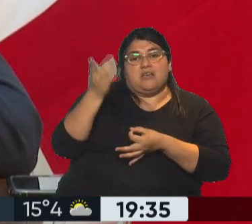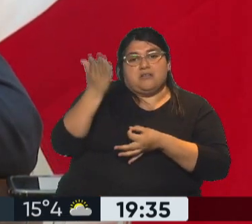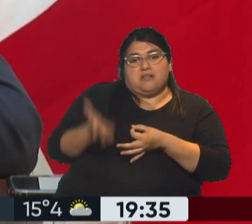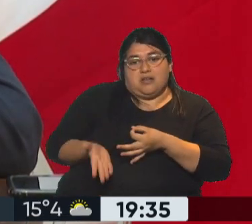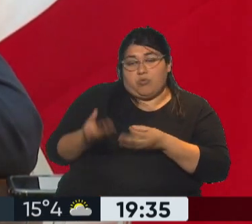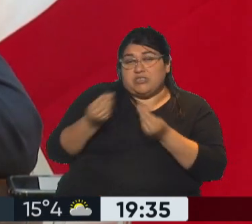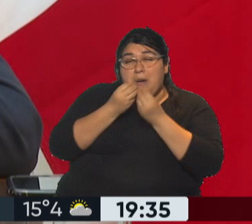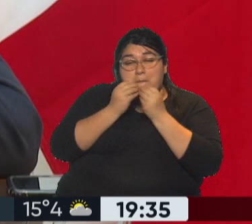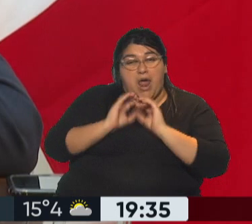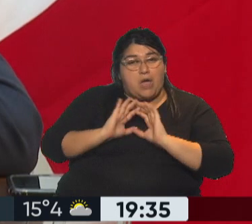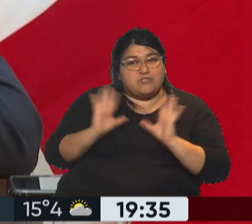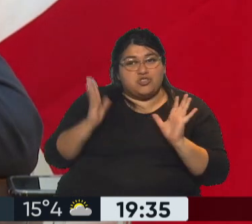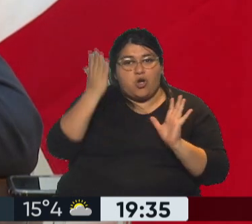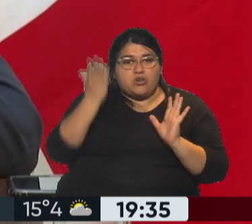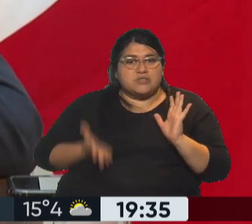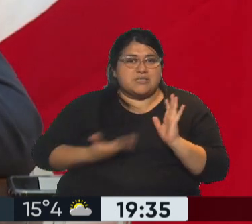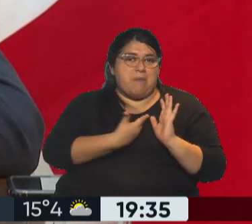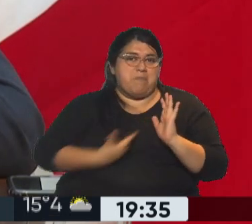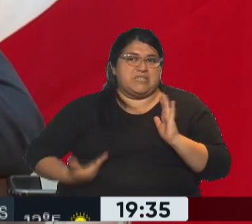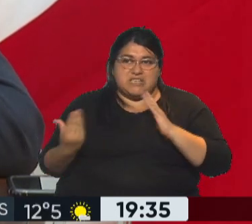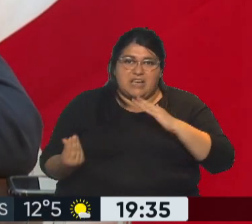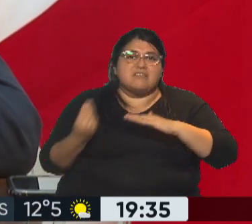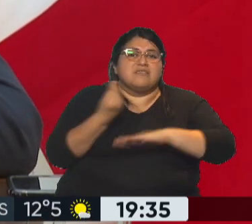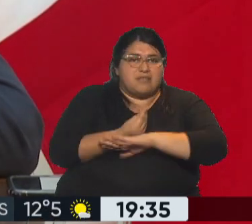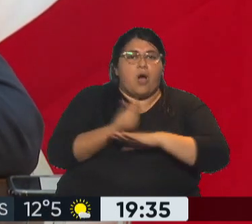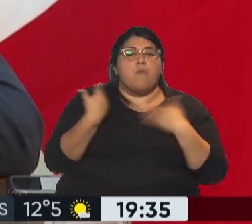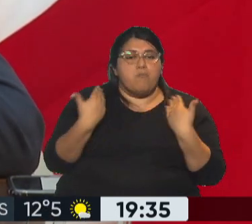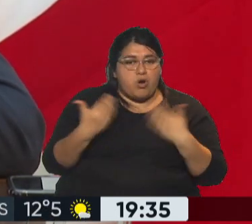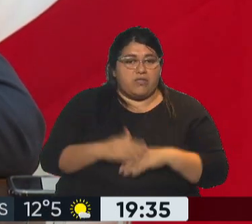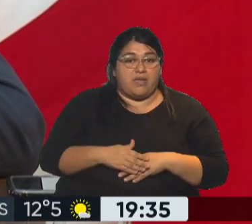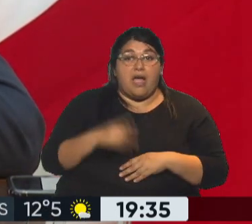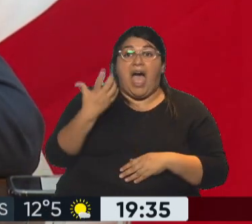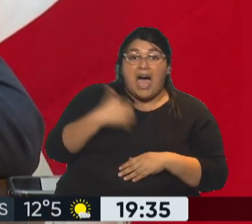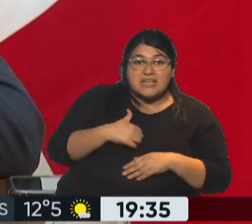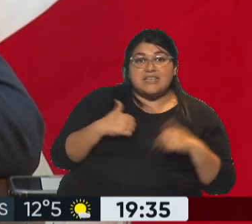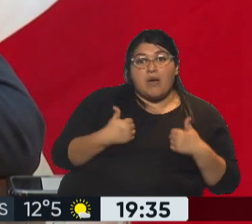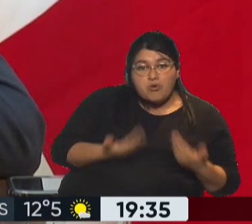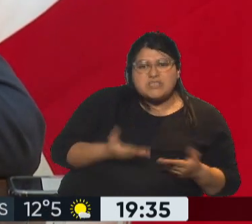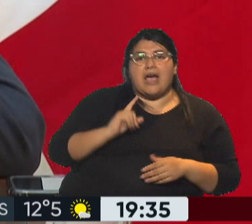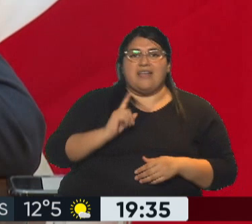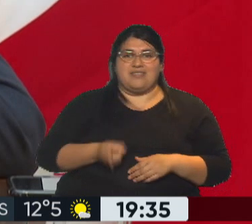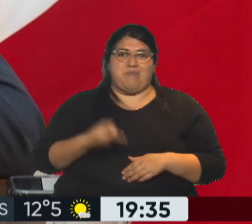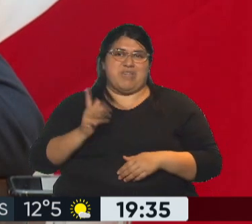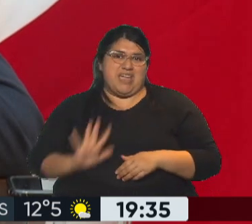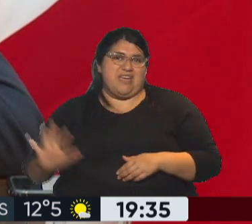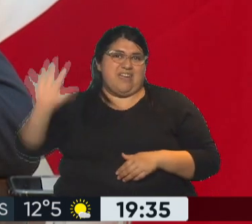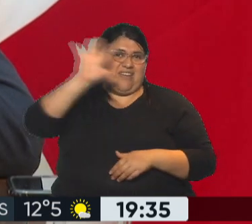ser una maravillosa presidenta del BID, que no solo la va a aprovechar Argentina, sino que la va a aprovechar todo el